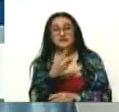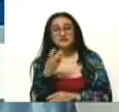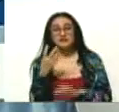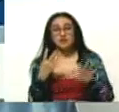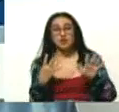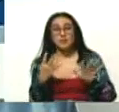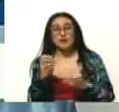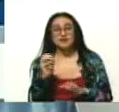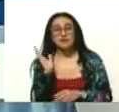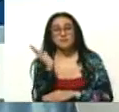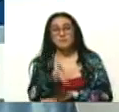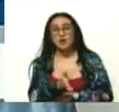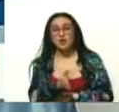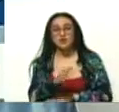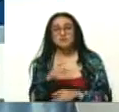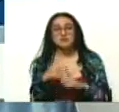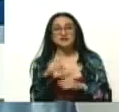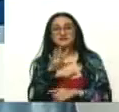15.390 imputaciones y